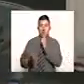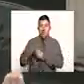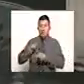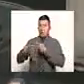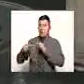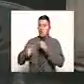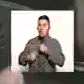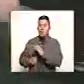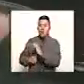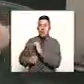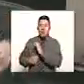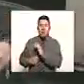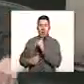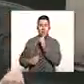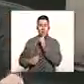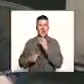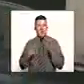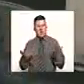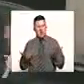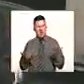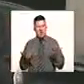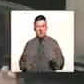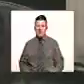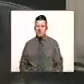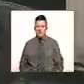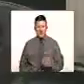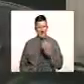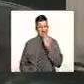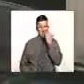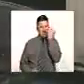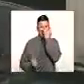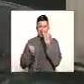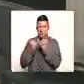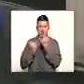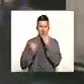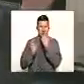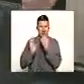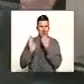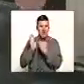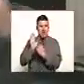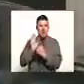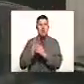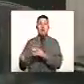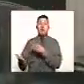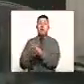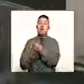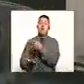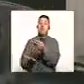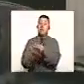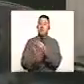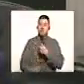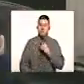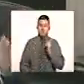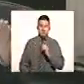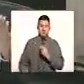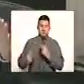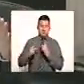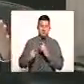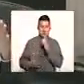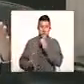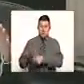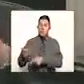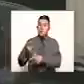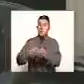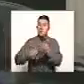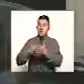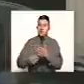debatir sobre la reducción de nuestros propios salarios. ¿Ese es el ejemplo? Que los demás sí paguen, pero eso sí, que a nosotros, que paguen